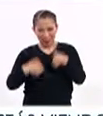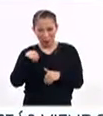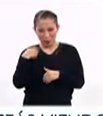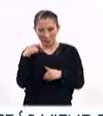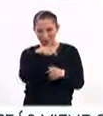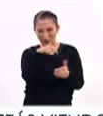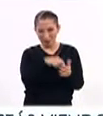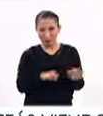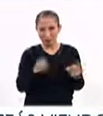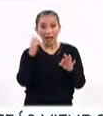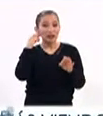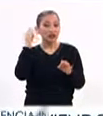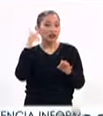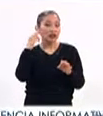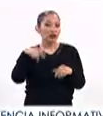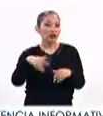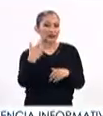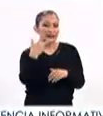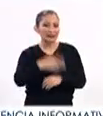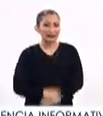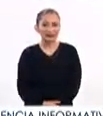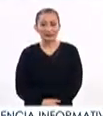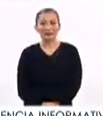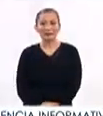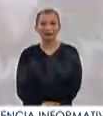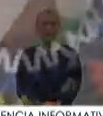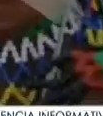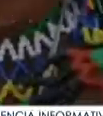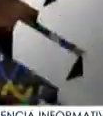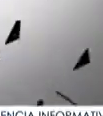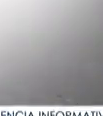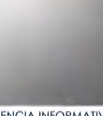Teatro Principal El Sonido 13.